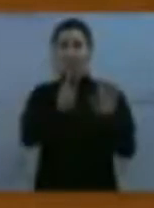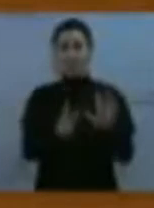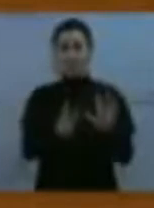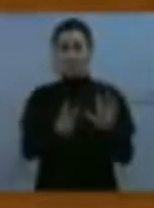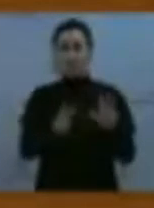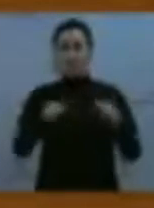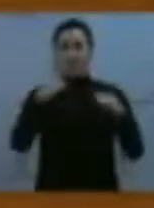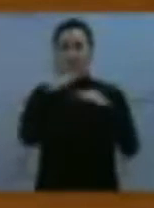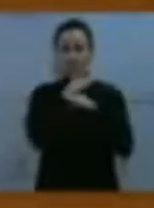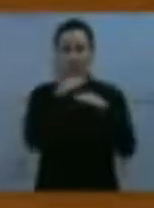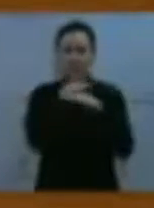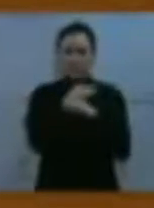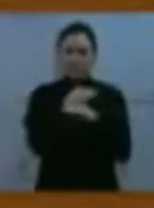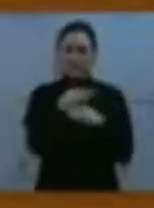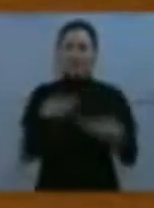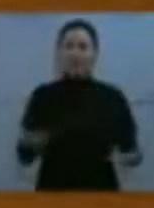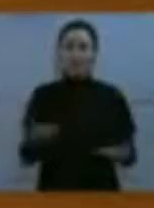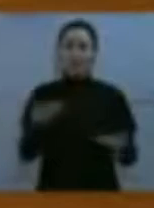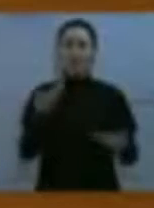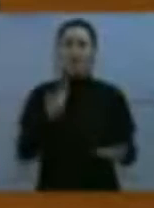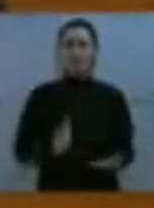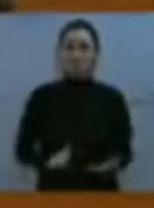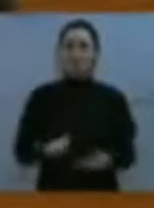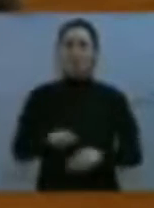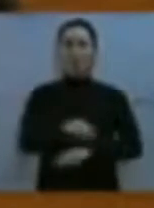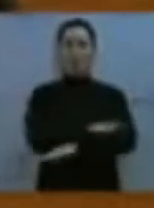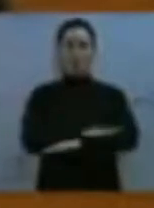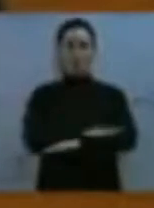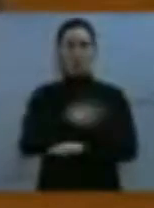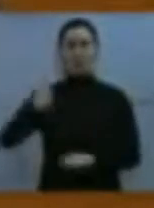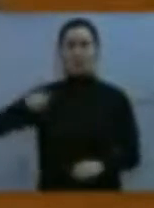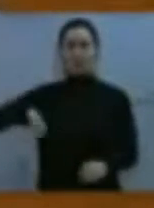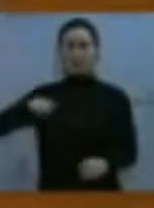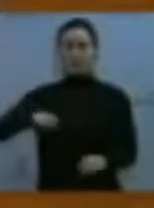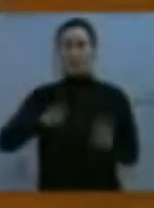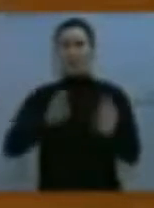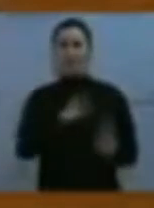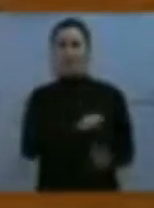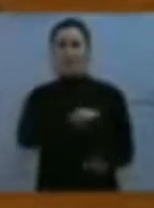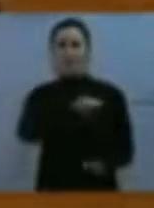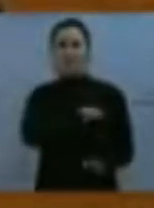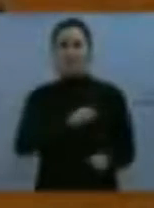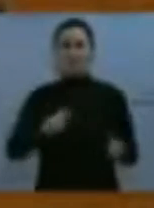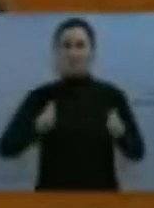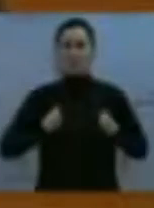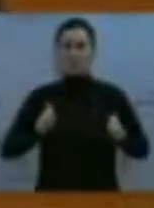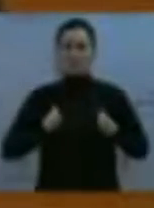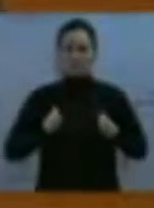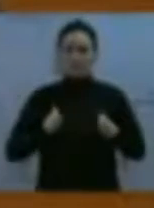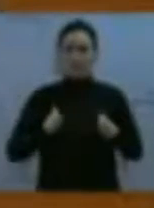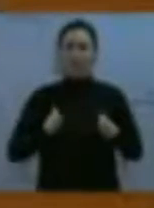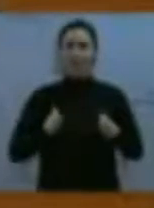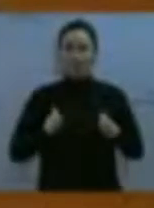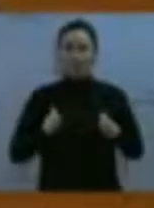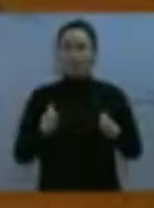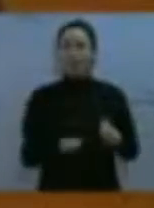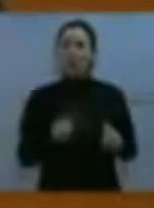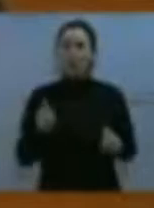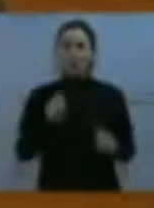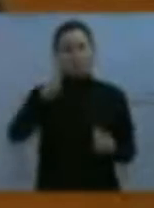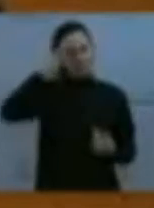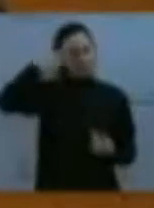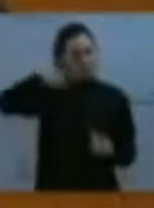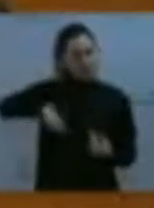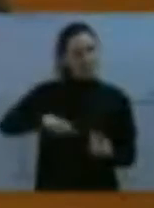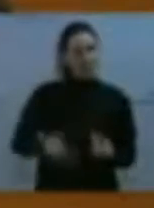Gobierno, pero los españoles no somos ajenos a ese proceso electoral ni, desde luego, a las razones que